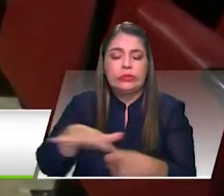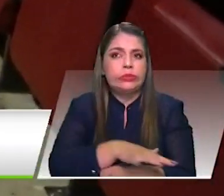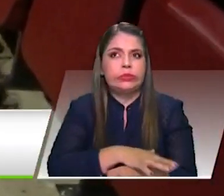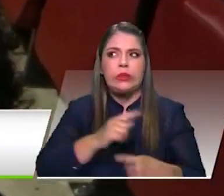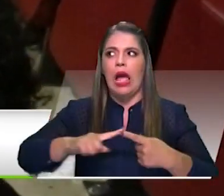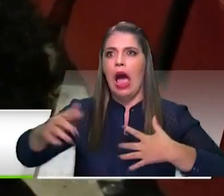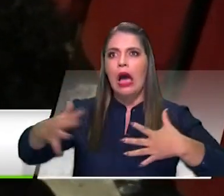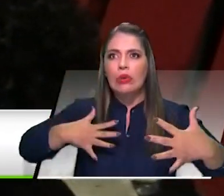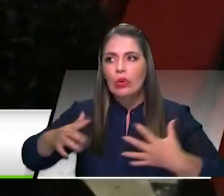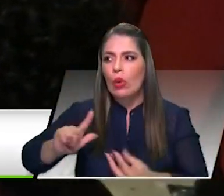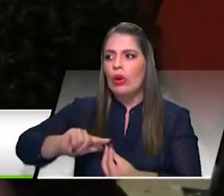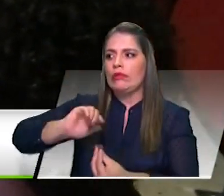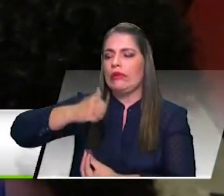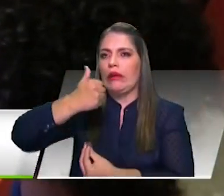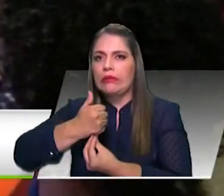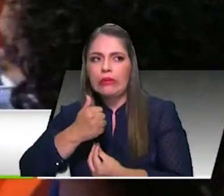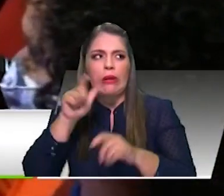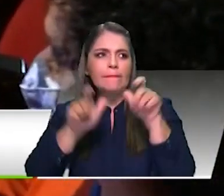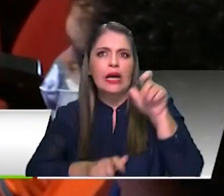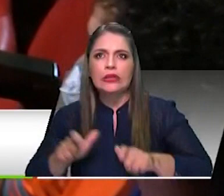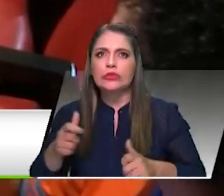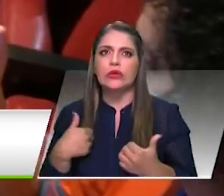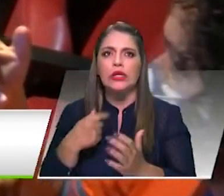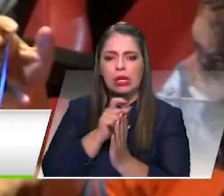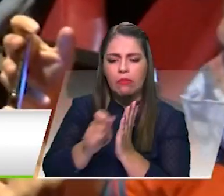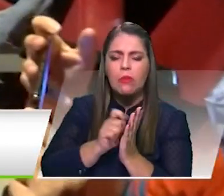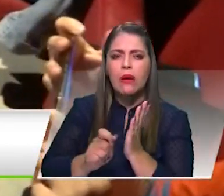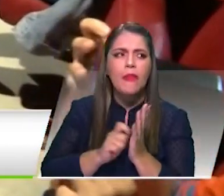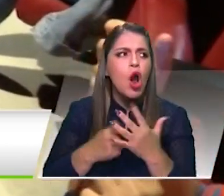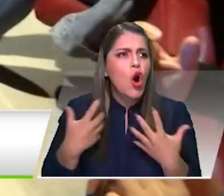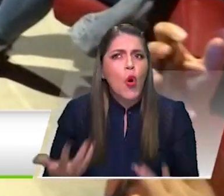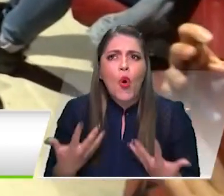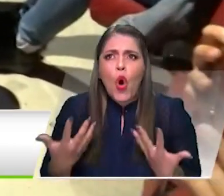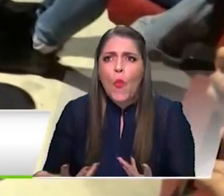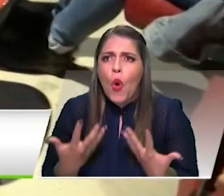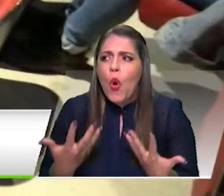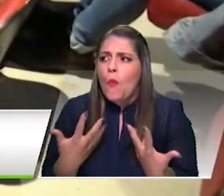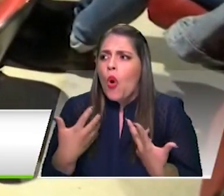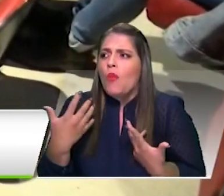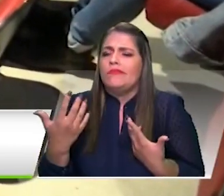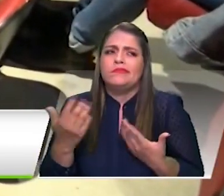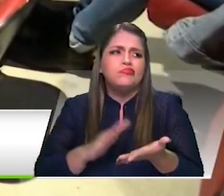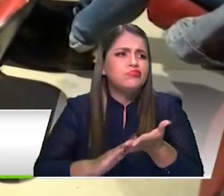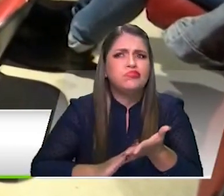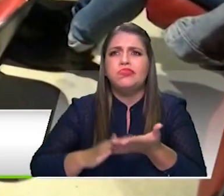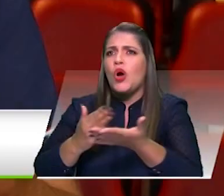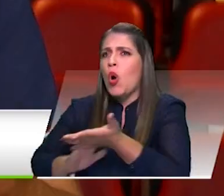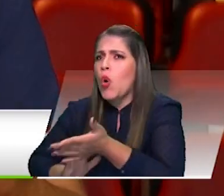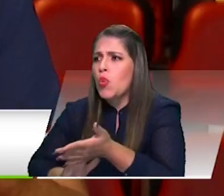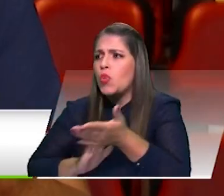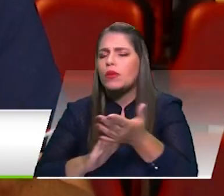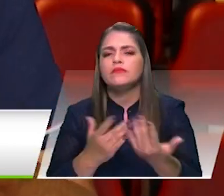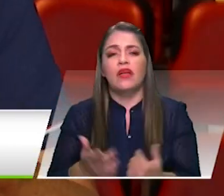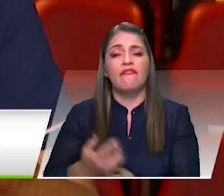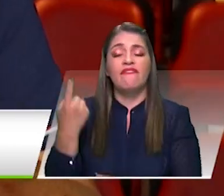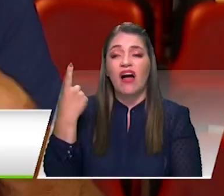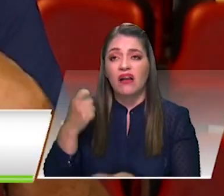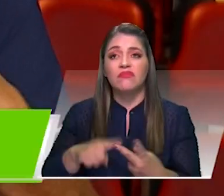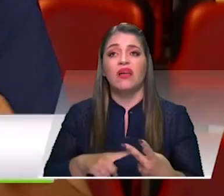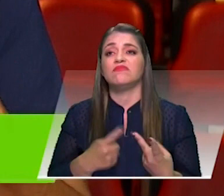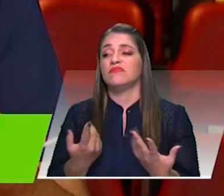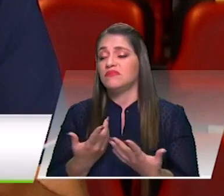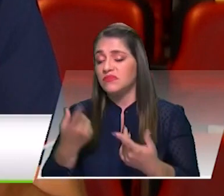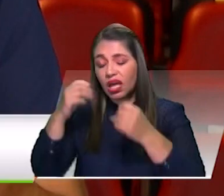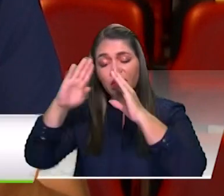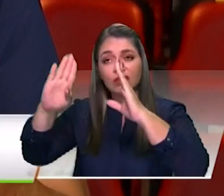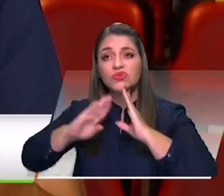actores y directores que constantemente escriben libreto para sobrevivir en medio de faltas y ausencias. Muchos de los grupos entonces,